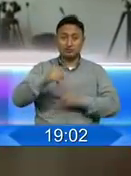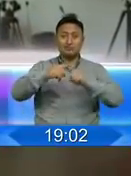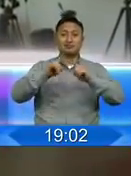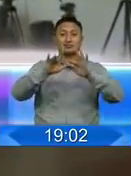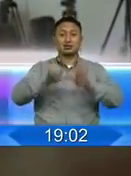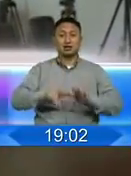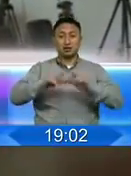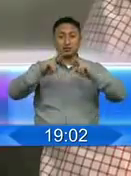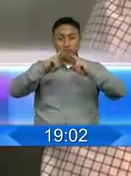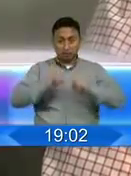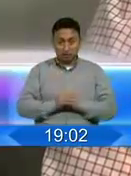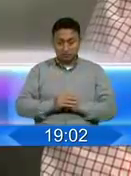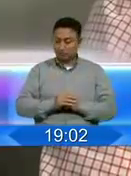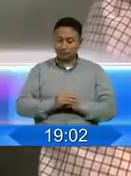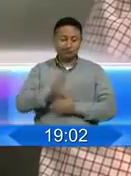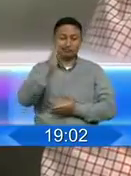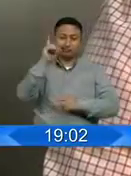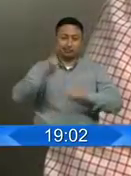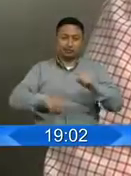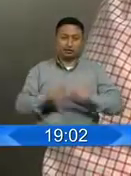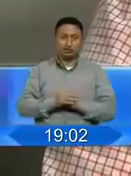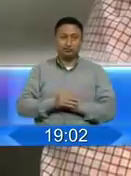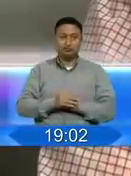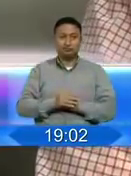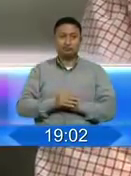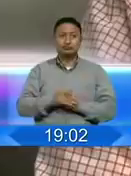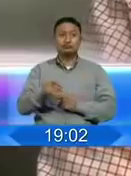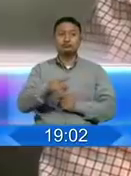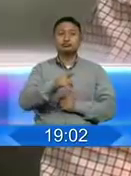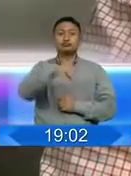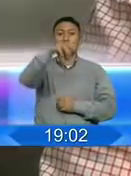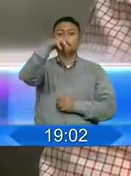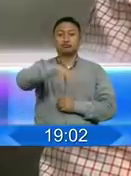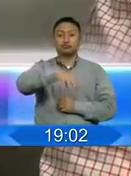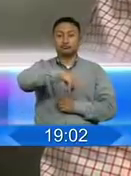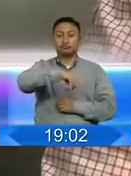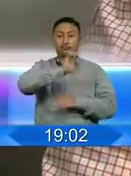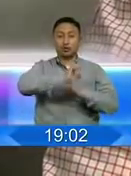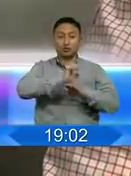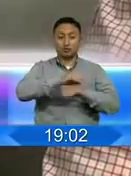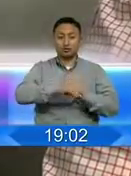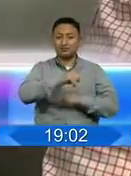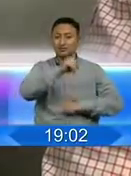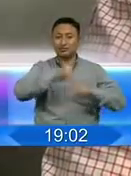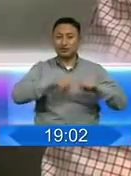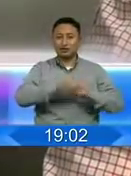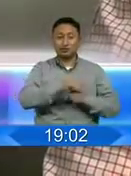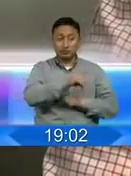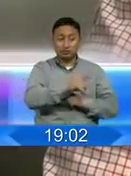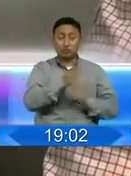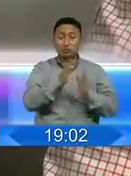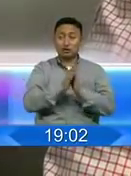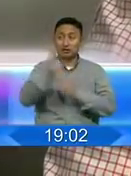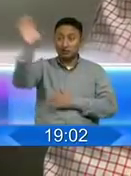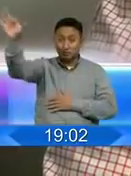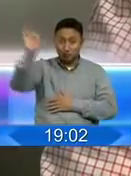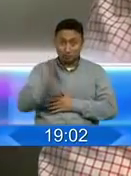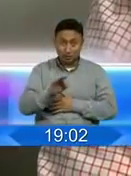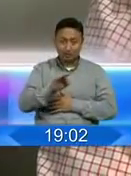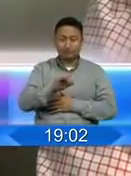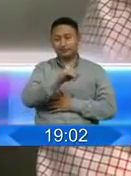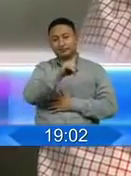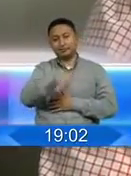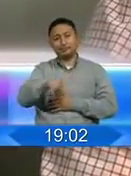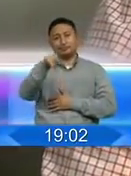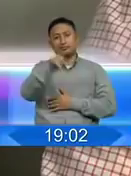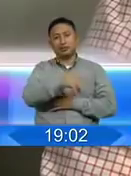de Inteligencia. Se negó al Estado ecuatoriano la participación en el proceso de extradición de Pablo Romero.